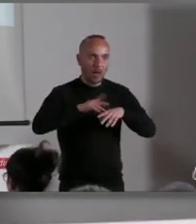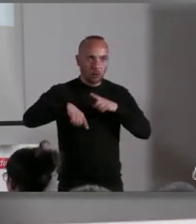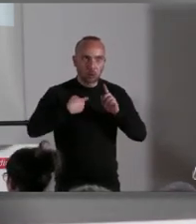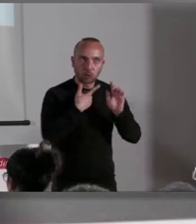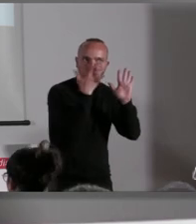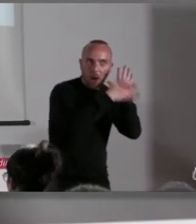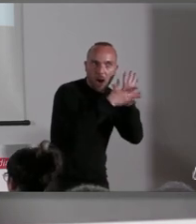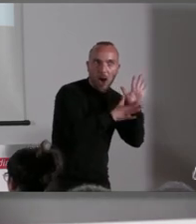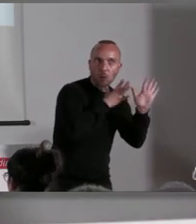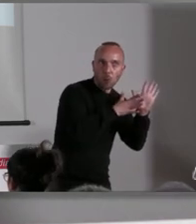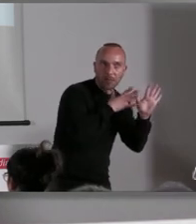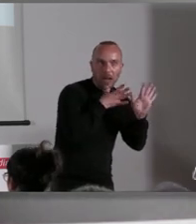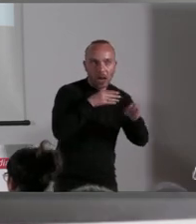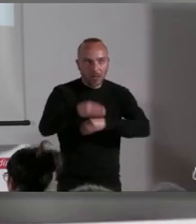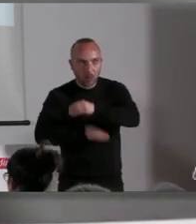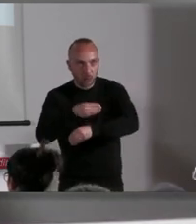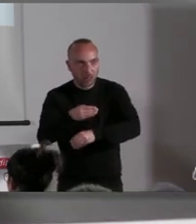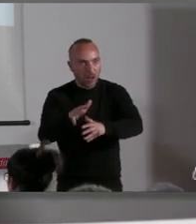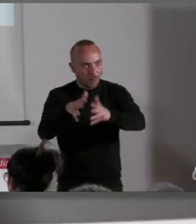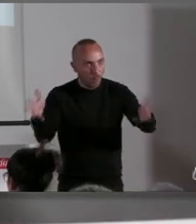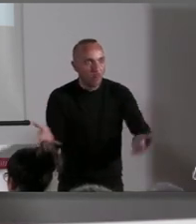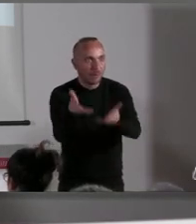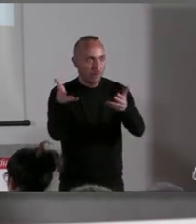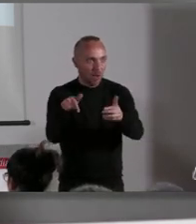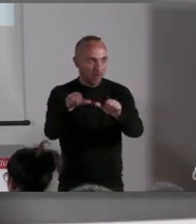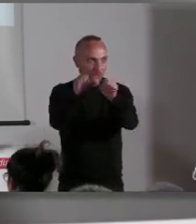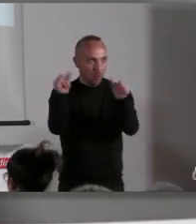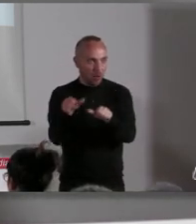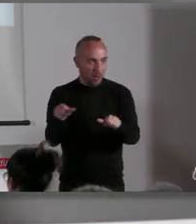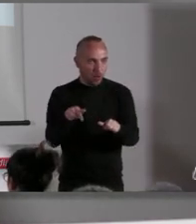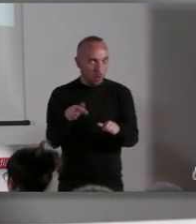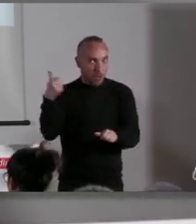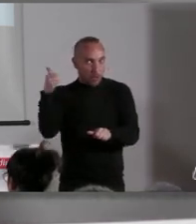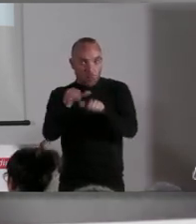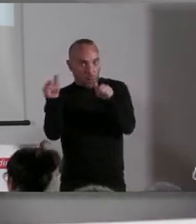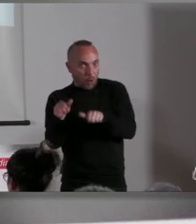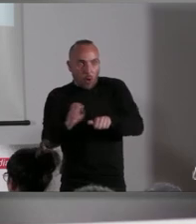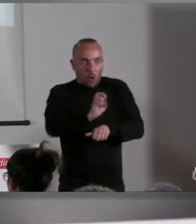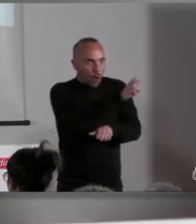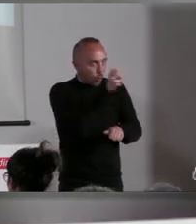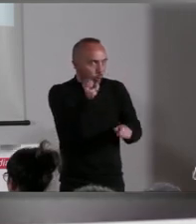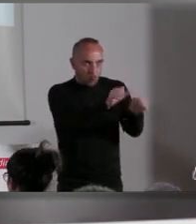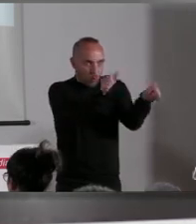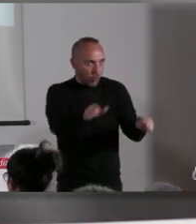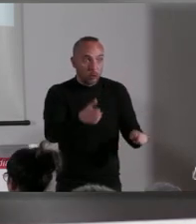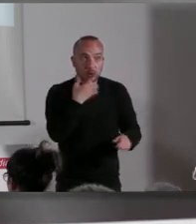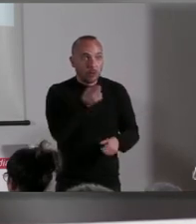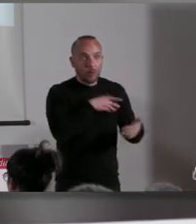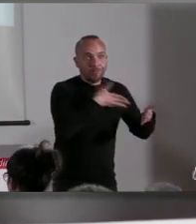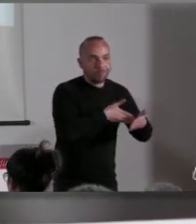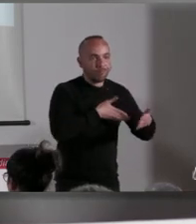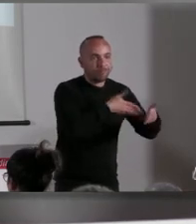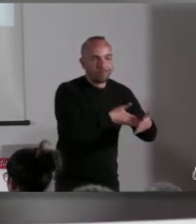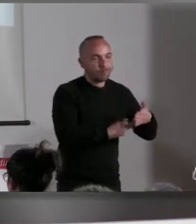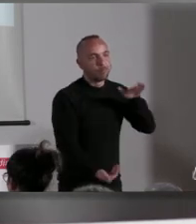y posibilitar estos nuevos modelos de vivienda, estos y otros modelos de vivienda, porque si no pasa lo que pasa, que